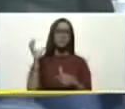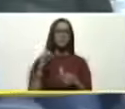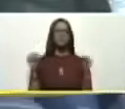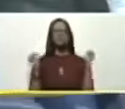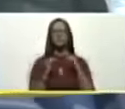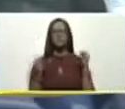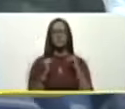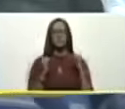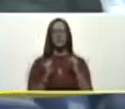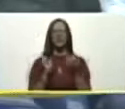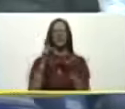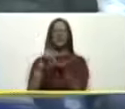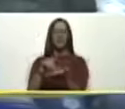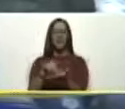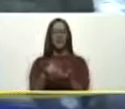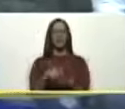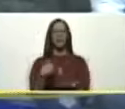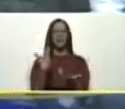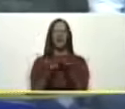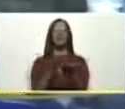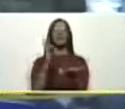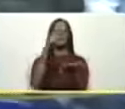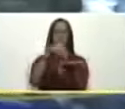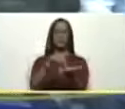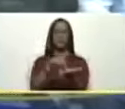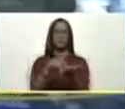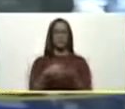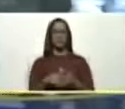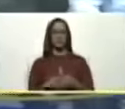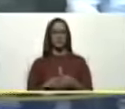andinos. Hasta allá llegamos.